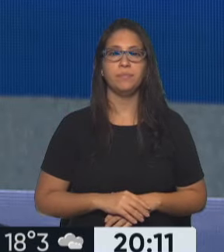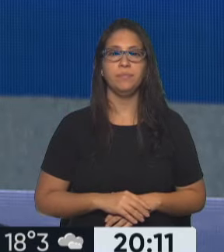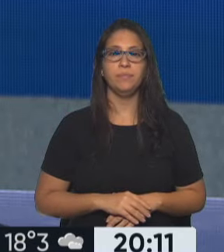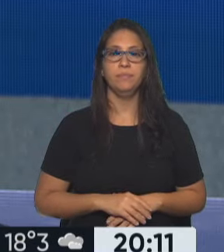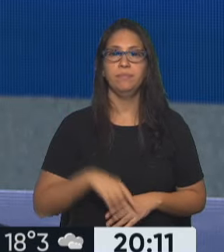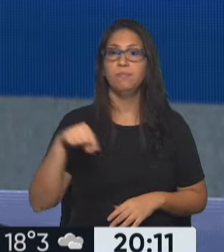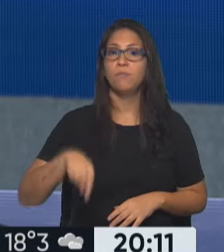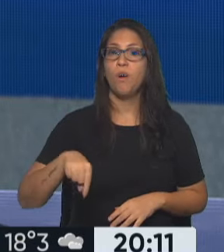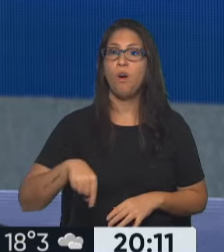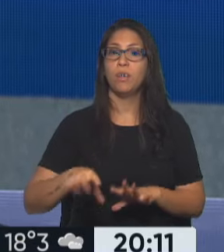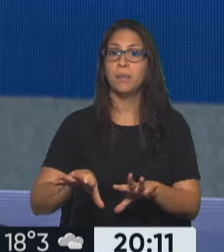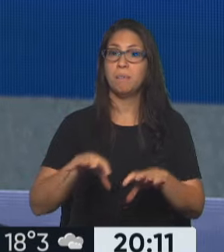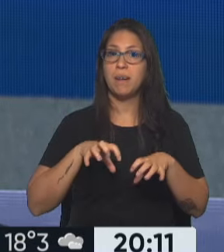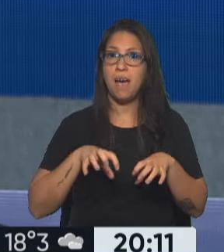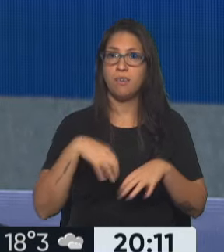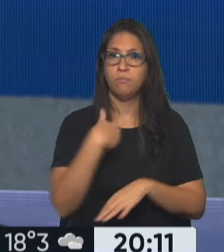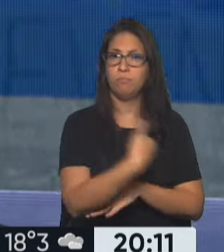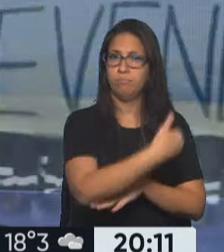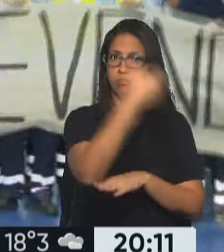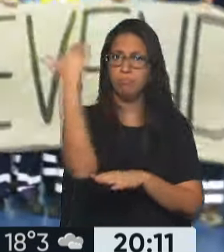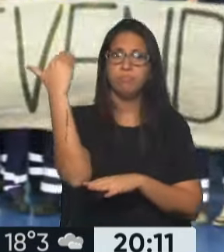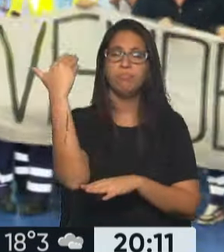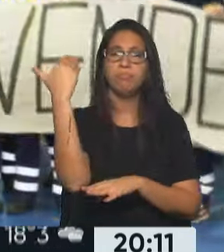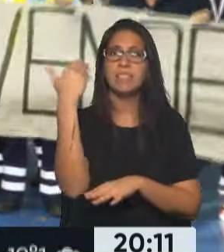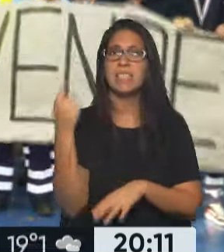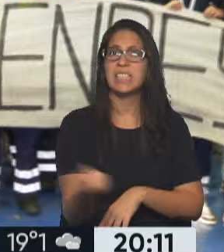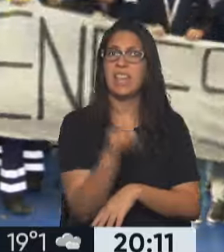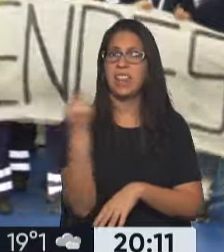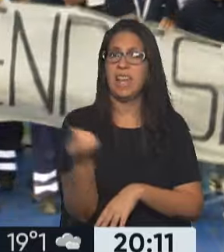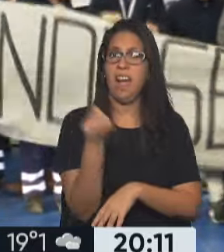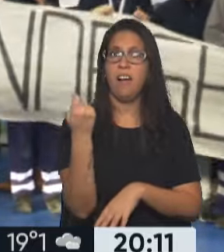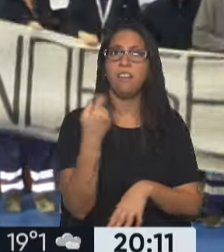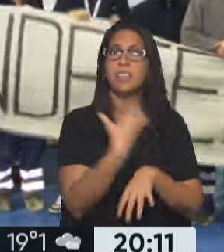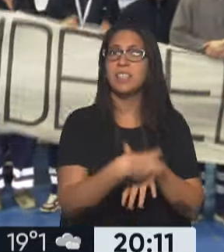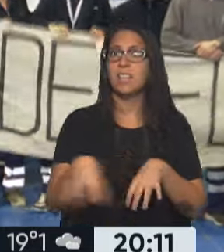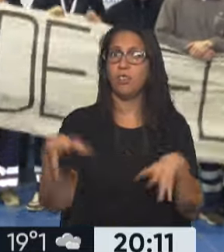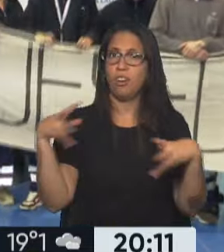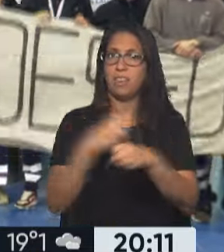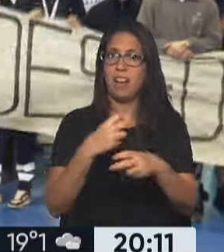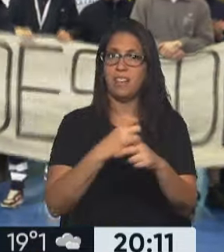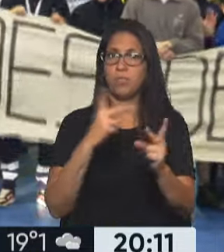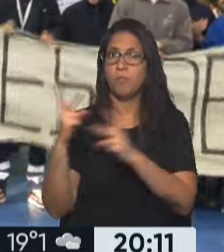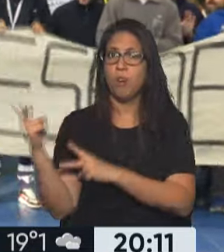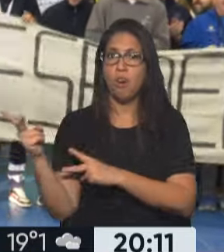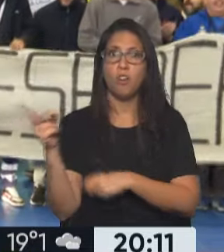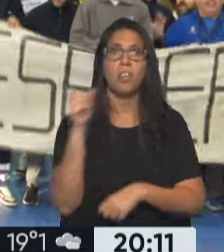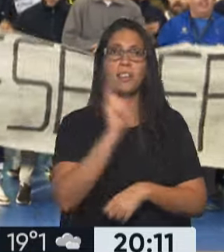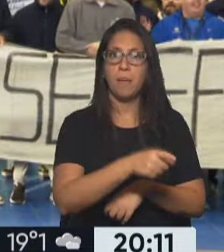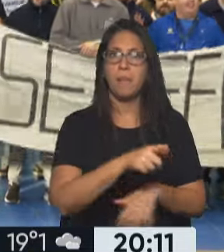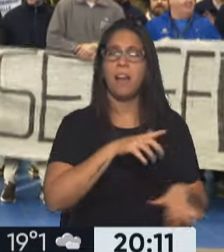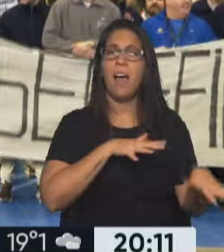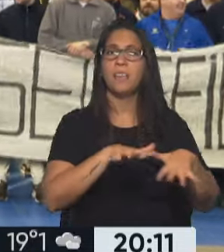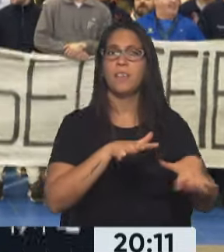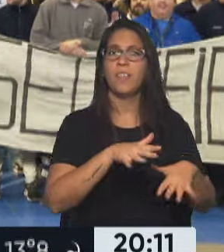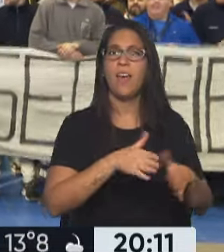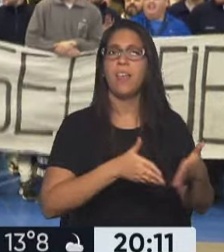Y hoy desde muy temprano se realizaron asambleas sindicales en todo lo que tiene que ver con el sector del transporte y en la actividad